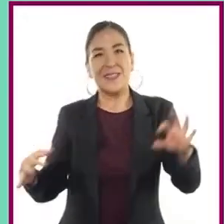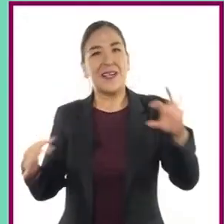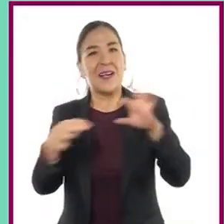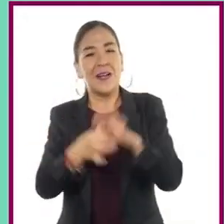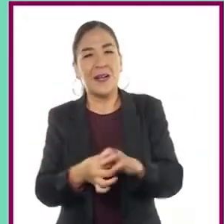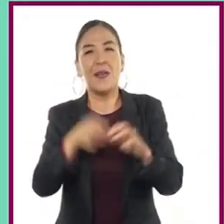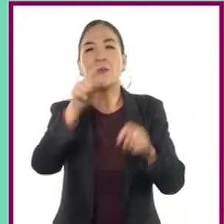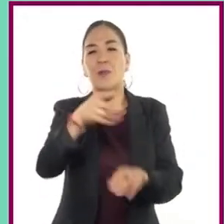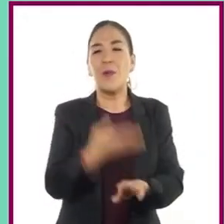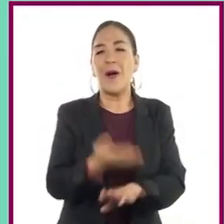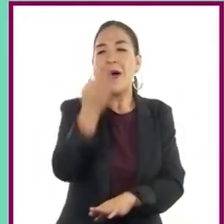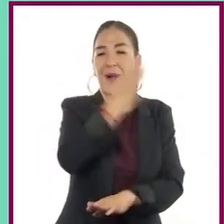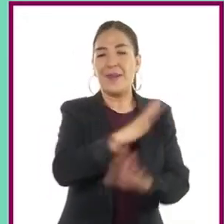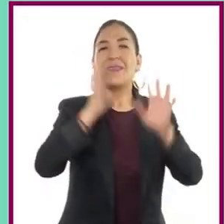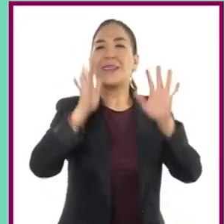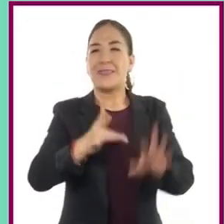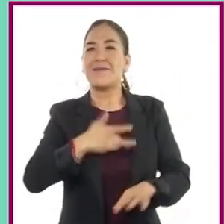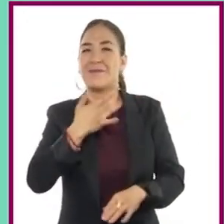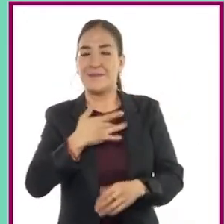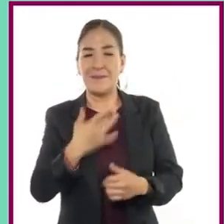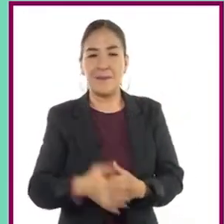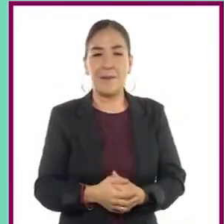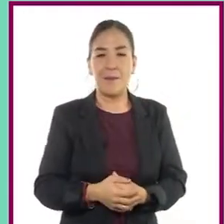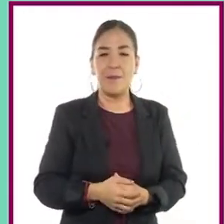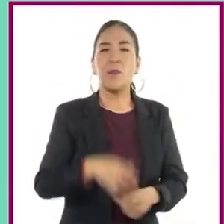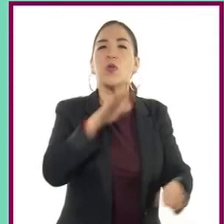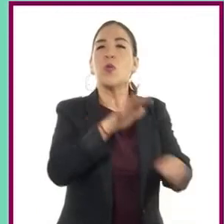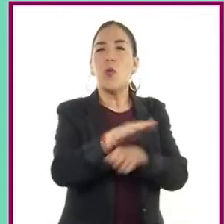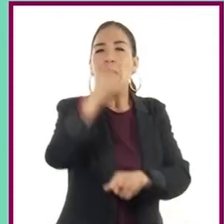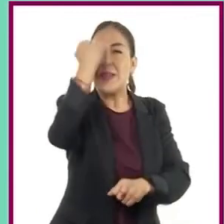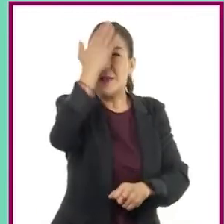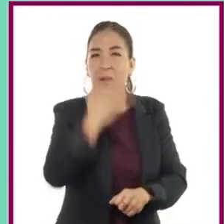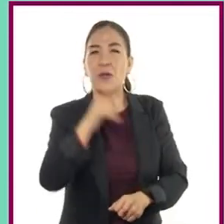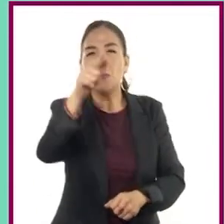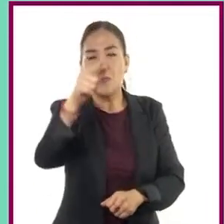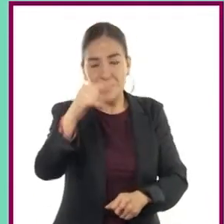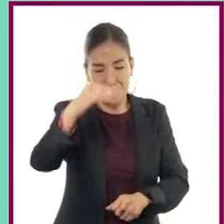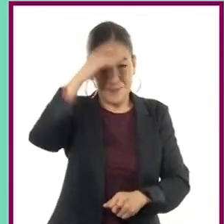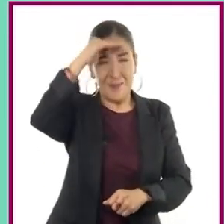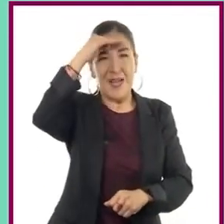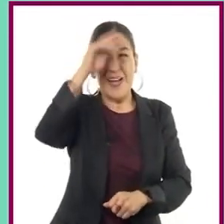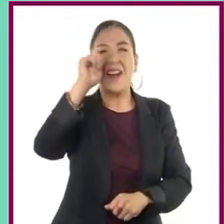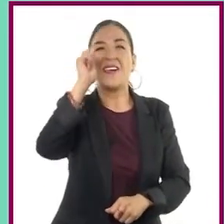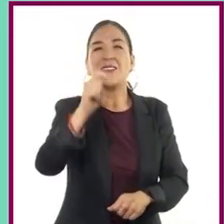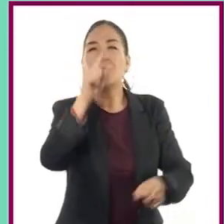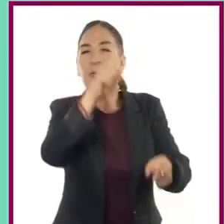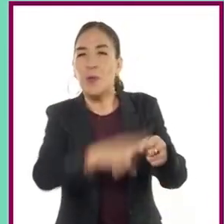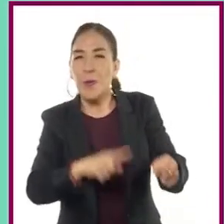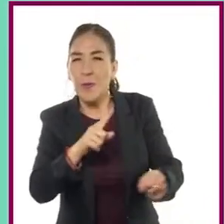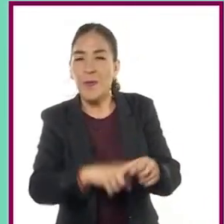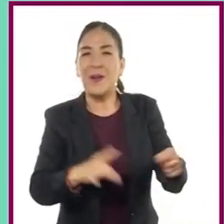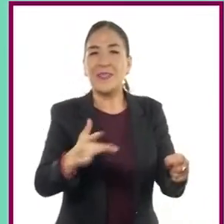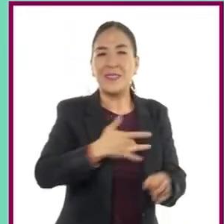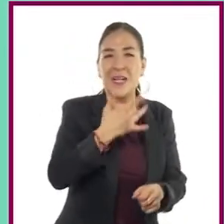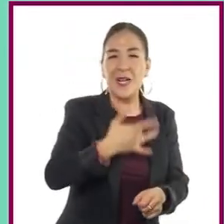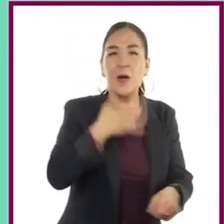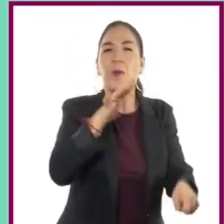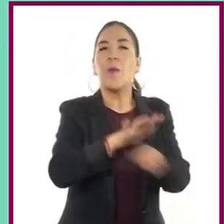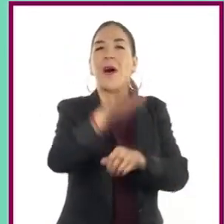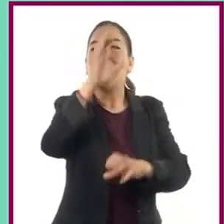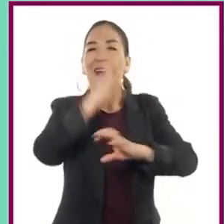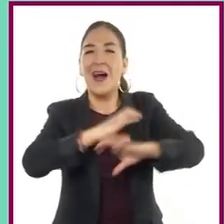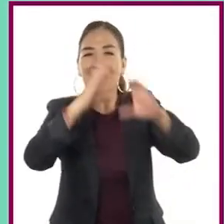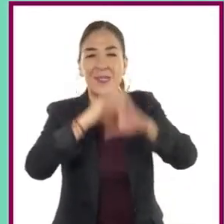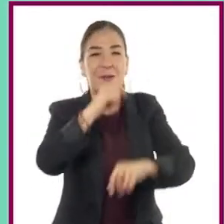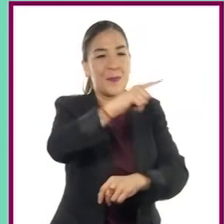que hayan experimentado. ¿Qué imágenes les llegan a la mente? ¿Qué colores? ¿Qué canciones les sugiere